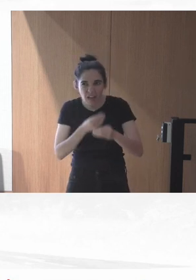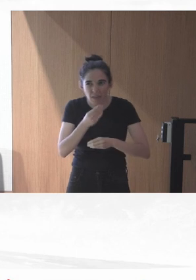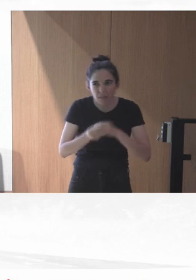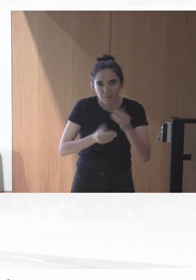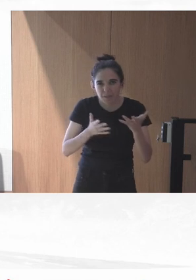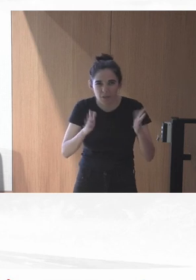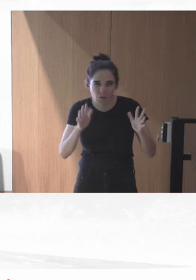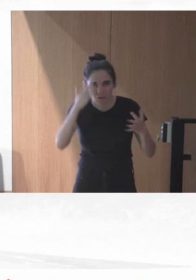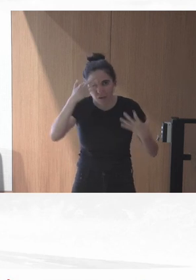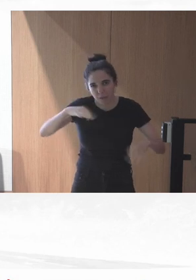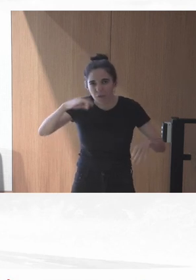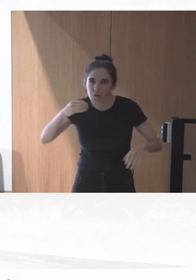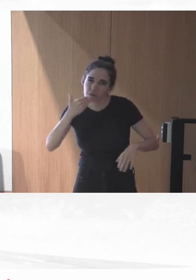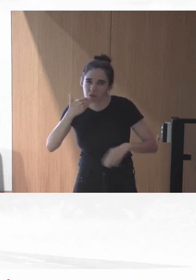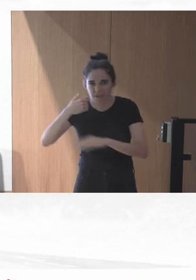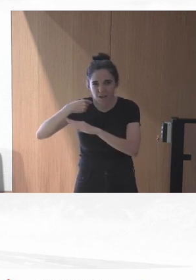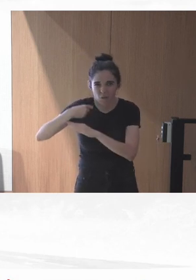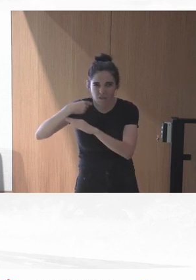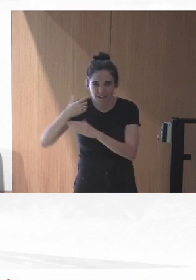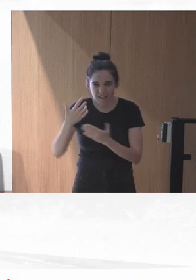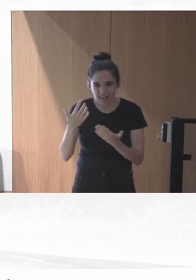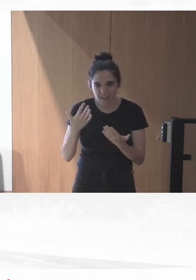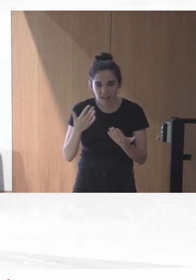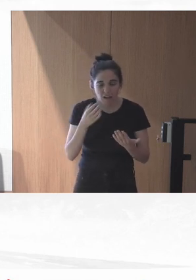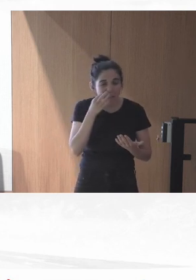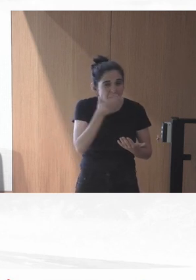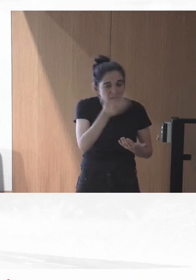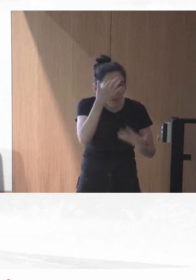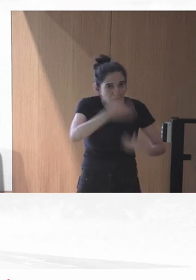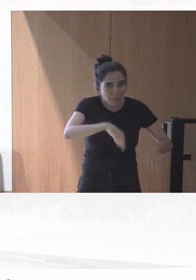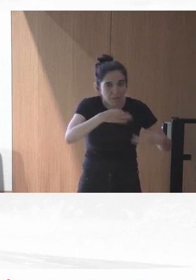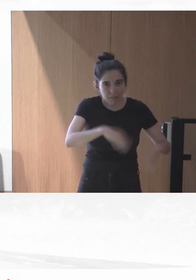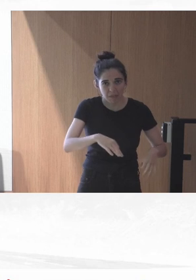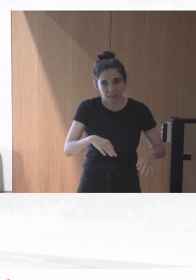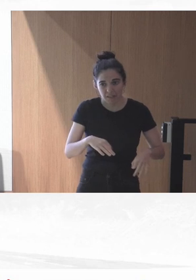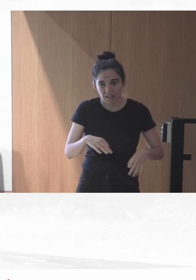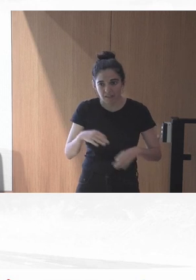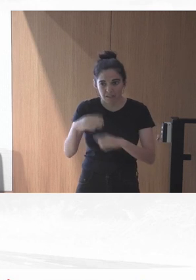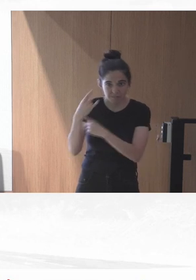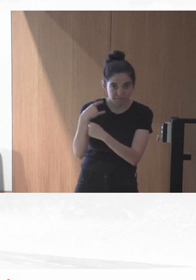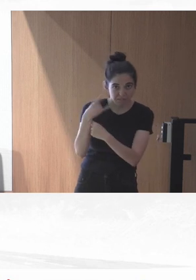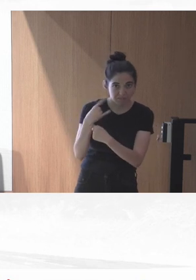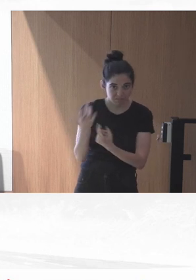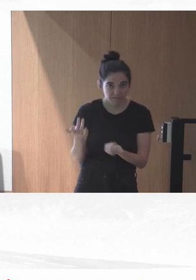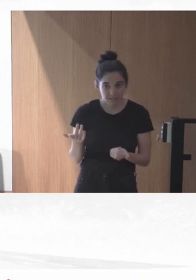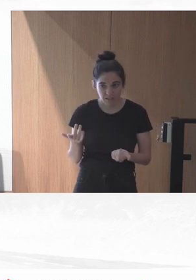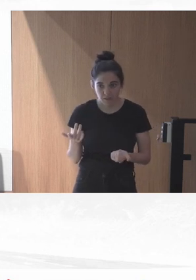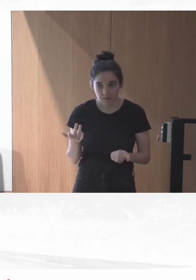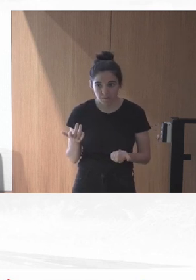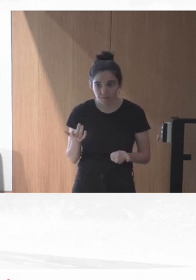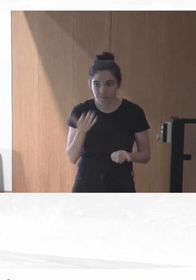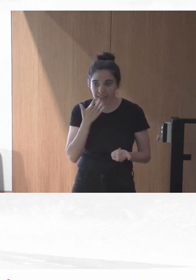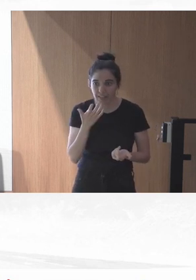que le están obligando a hacer algo de lo que no tiene conocimiento. Le están engañando, vamos. Le están engañando, por